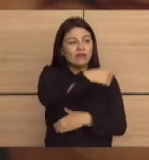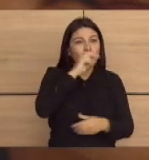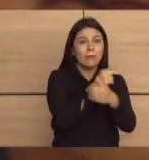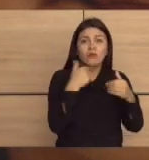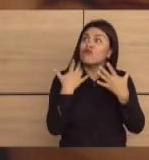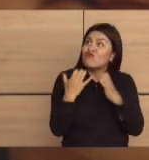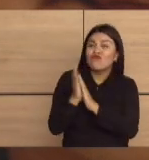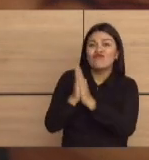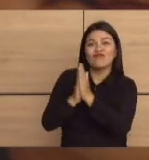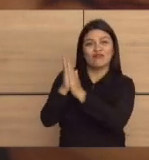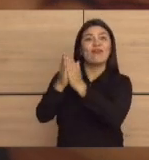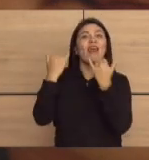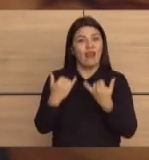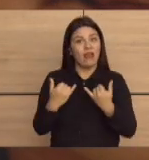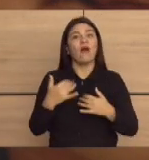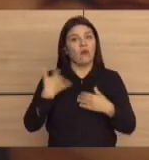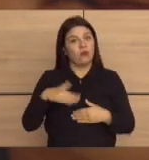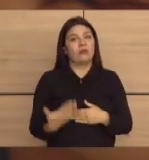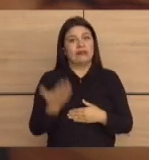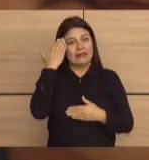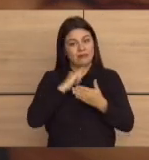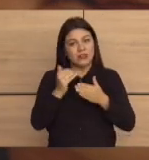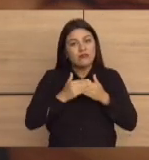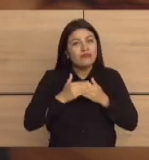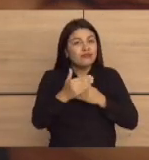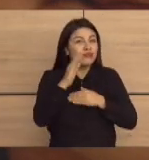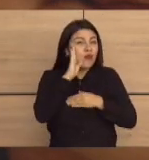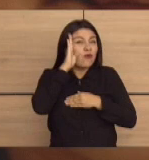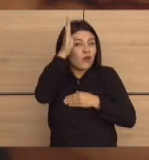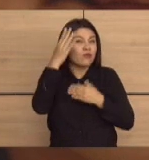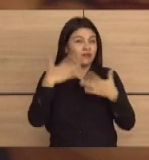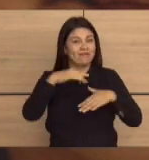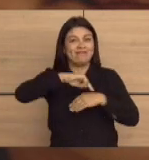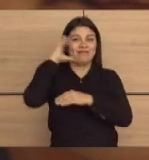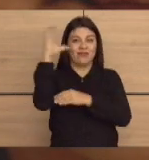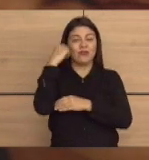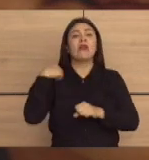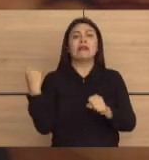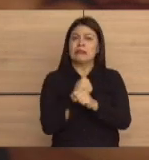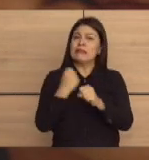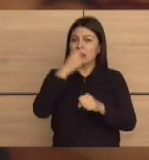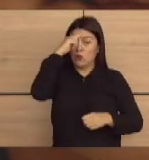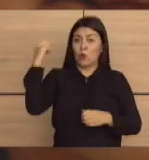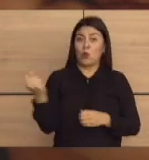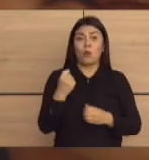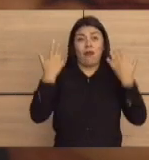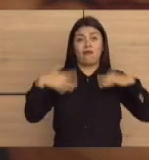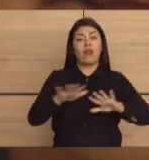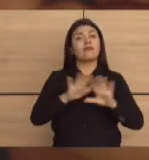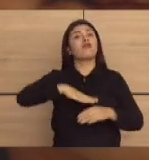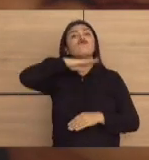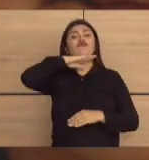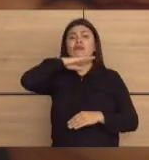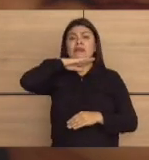con este trabajo pongamos una semilla muy interesante para los años venideros del país, en este trabajo intenso que nunca termina por lograr